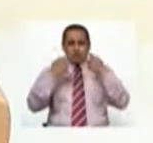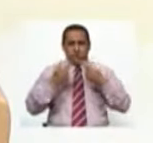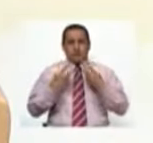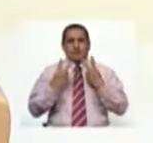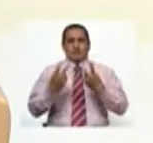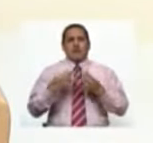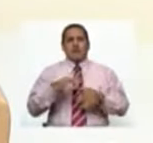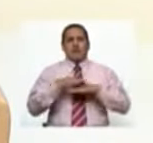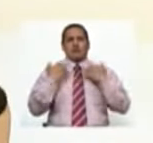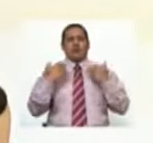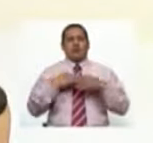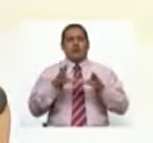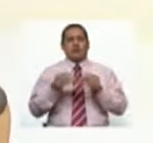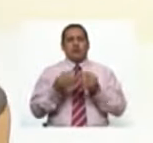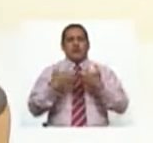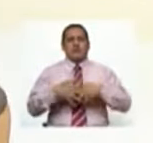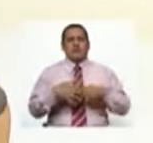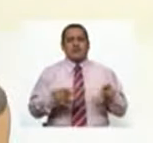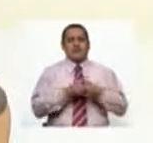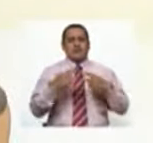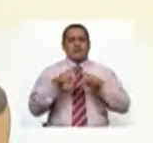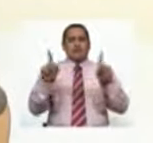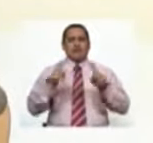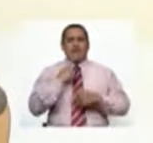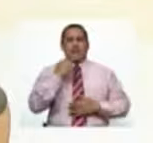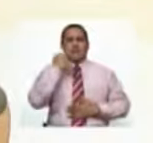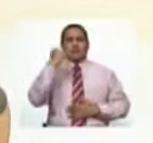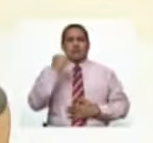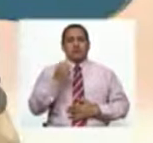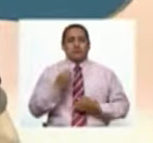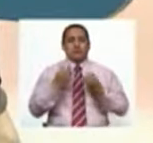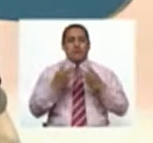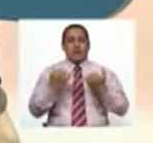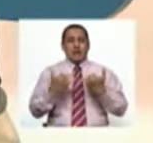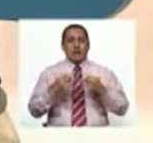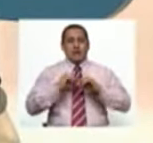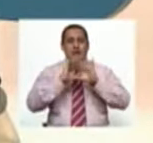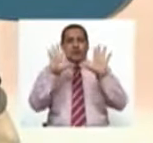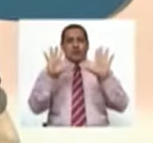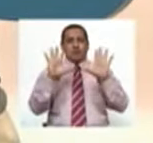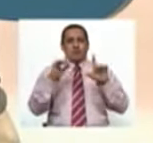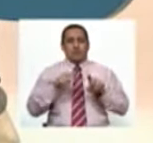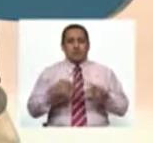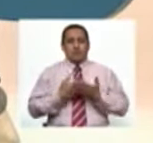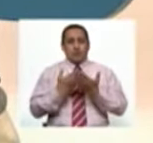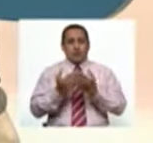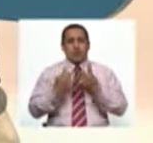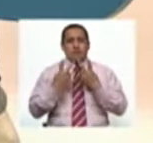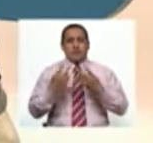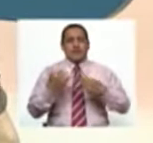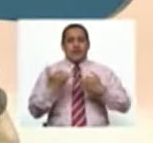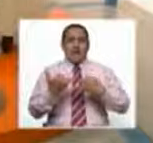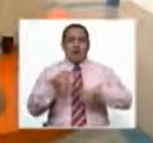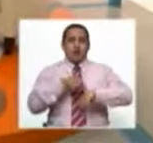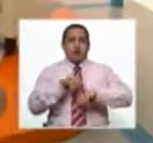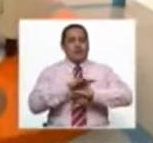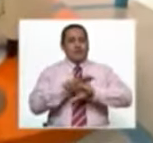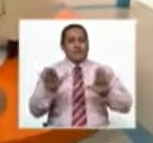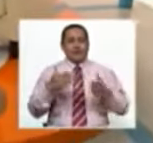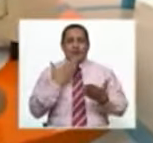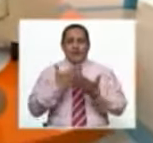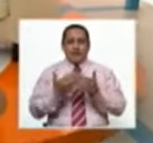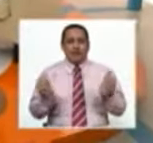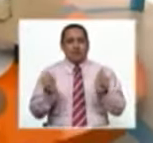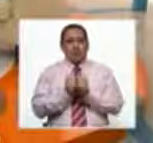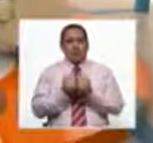actos notoriamente perjudiciales para la empresa y contrarios al derecho. Bueno, pues quedó claro entonces este punto y con eso llegamos